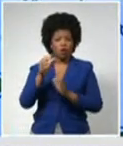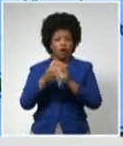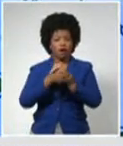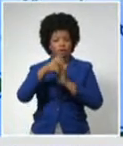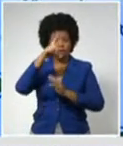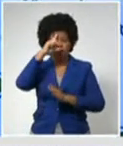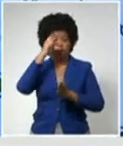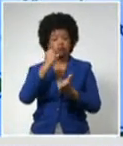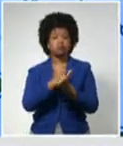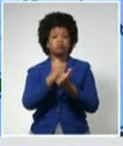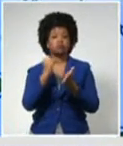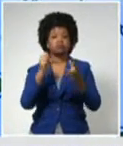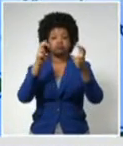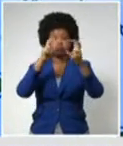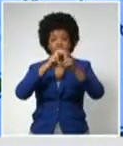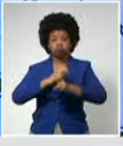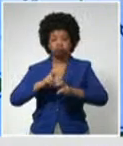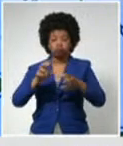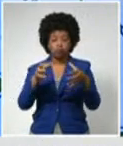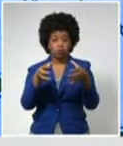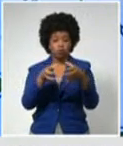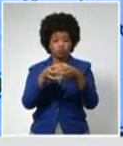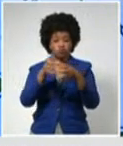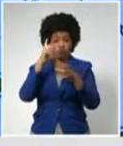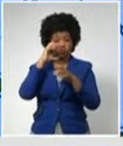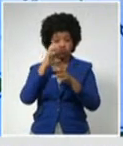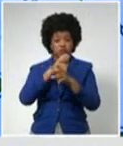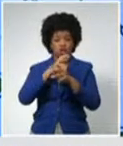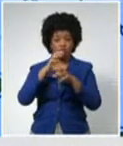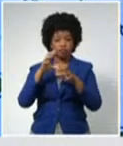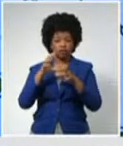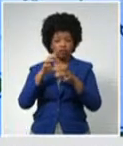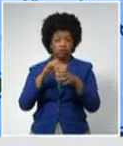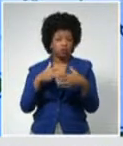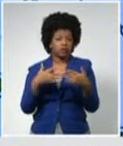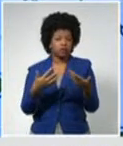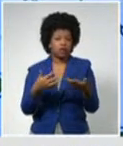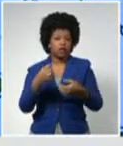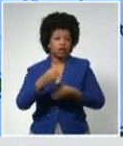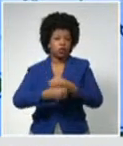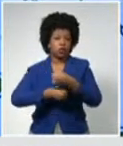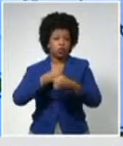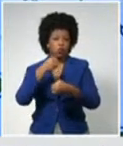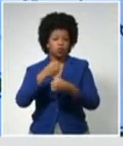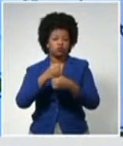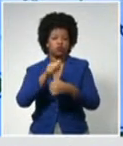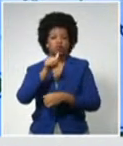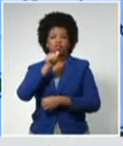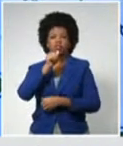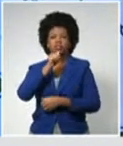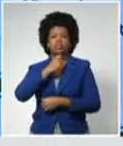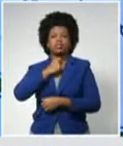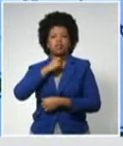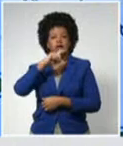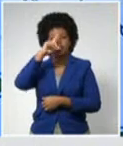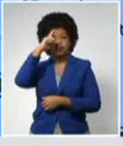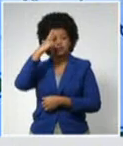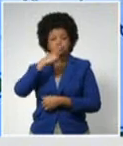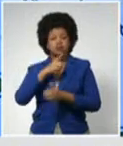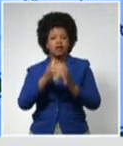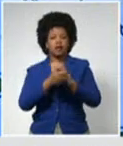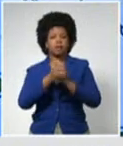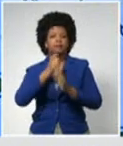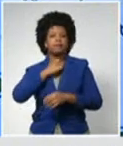investigación realizada por un colectivo científico del Reino Unido sobre el uso de la dexametasona en pacientes que sufren la